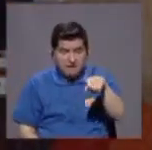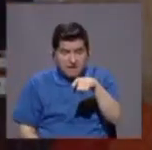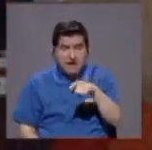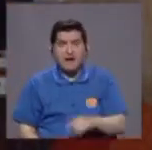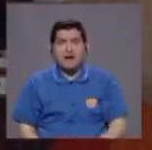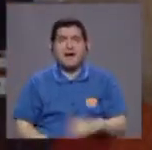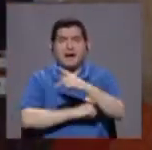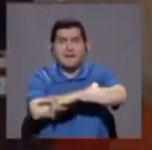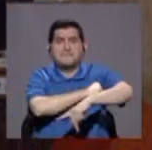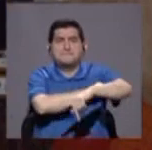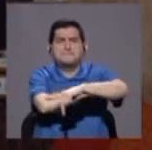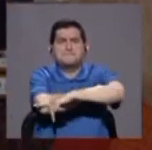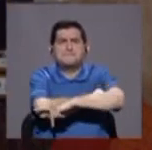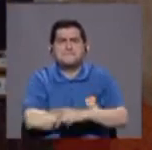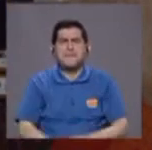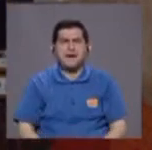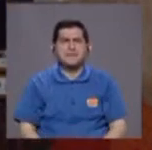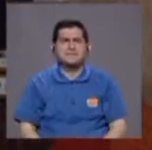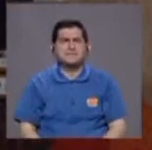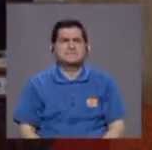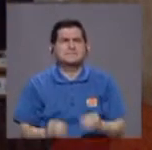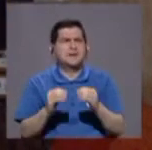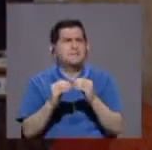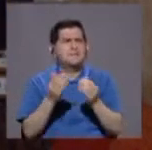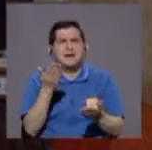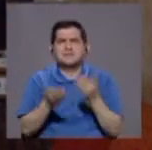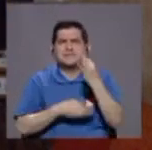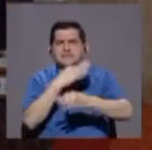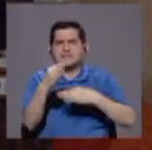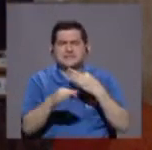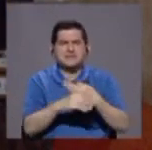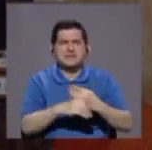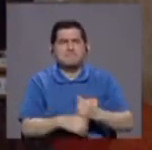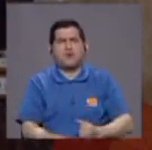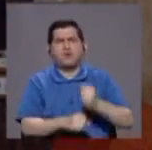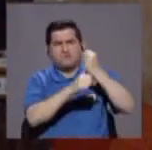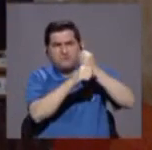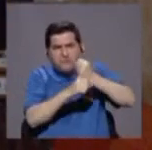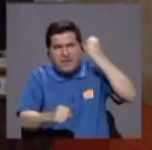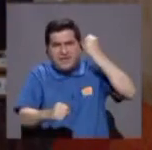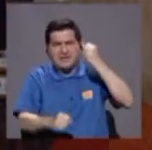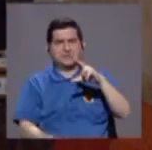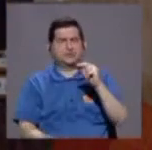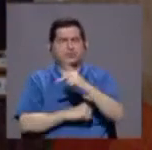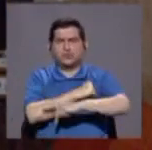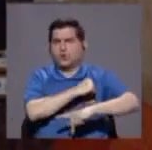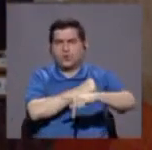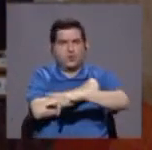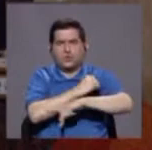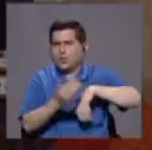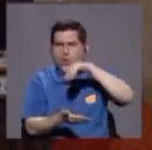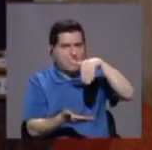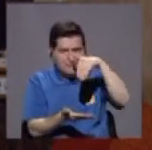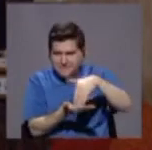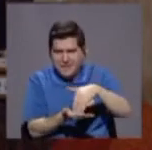que los países fueran federaciones más que países centrales, ¿no? Ese fue